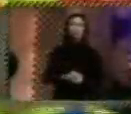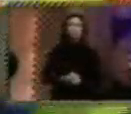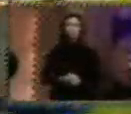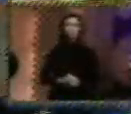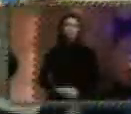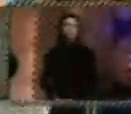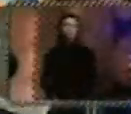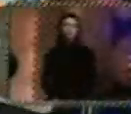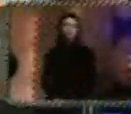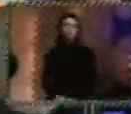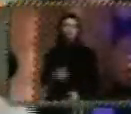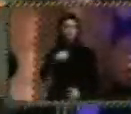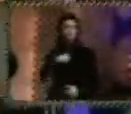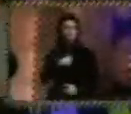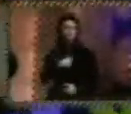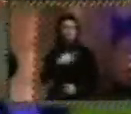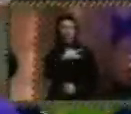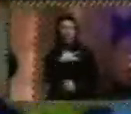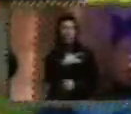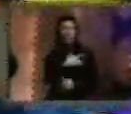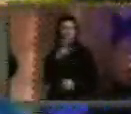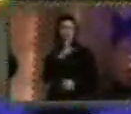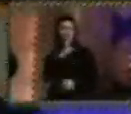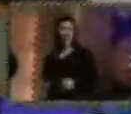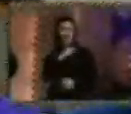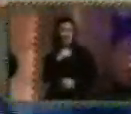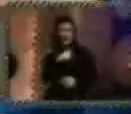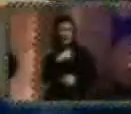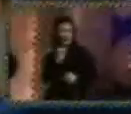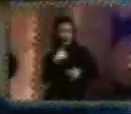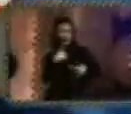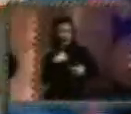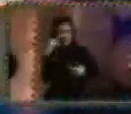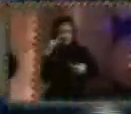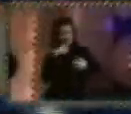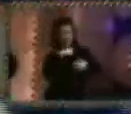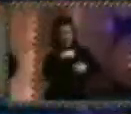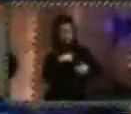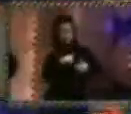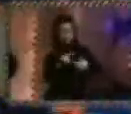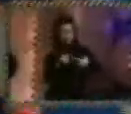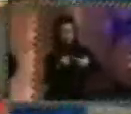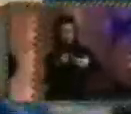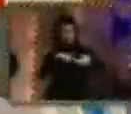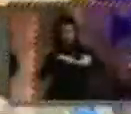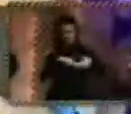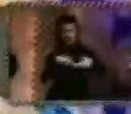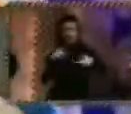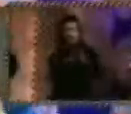Tengo amor de madre en el pecho, me lo tatuó en el talego mi colega Valentín.